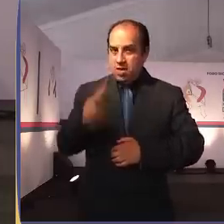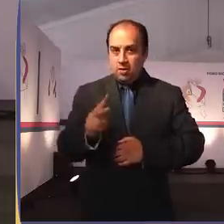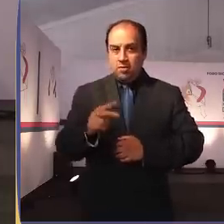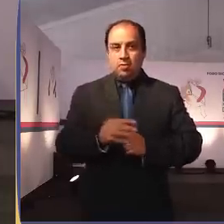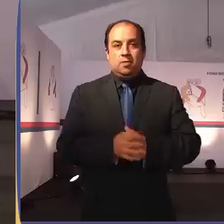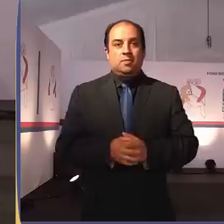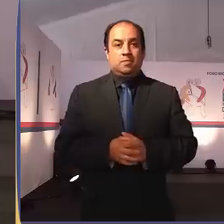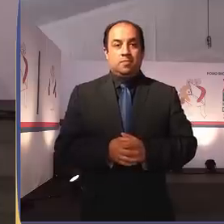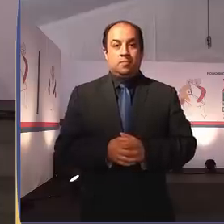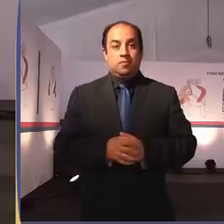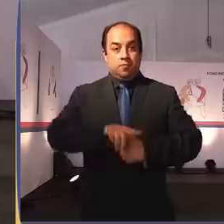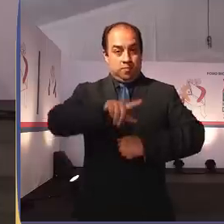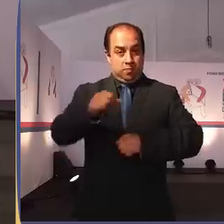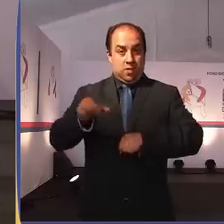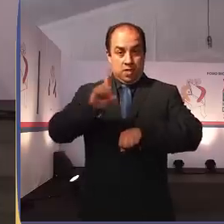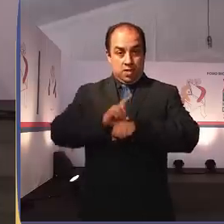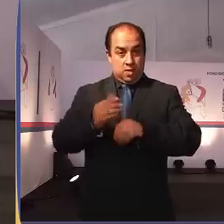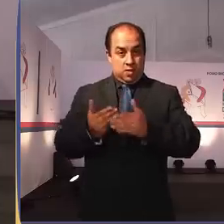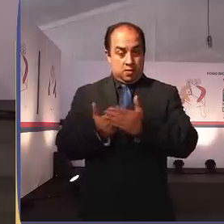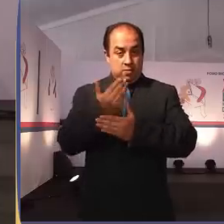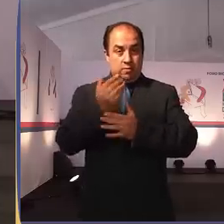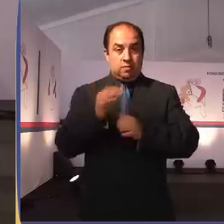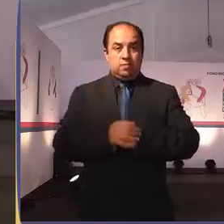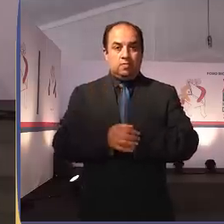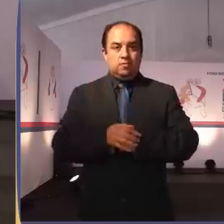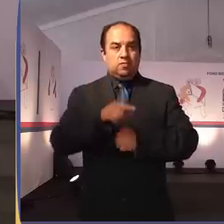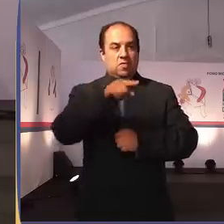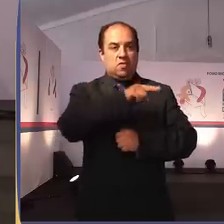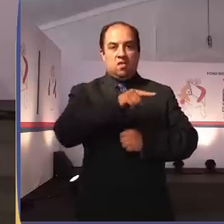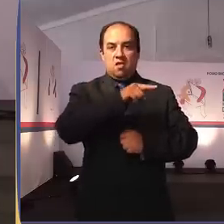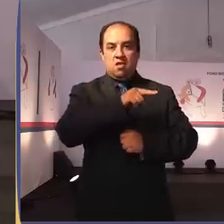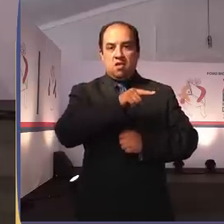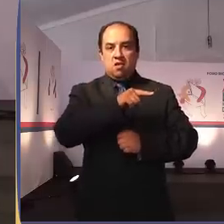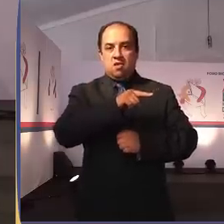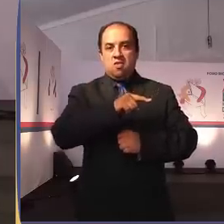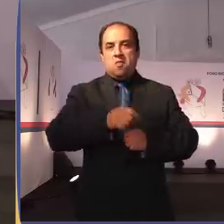México. Y al día siguiente, en la mañana, derrotaron a los franceses.